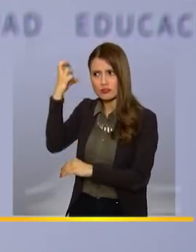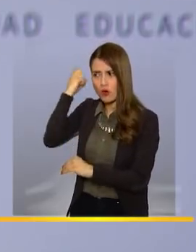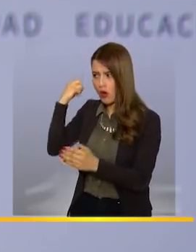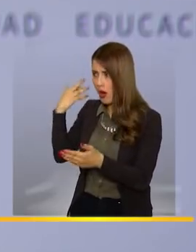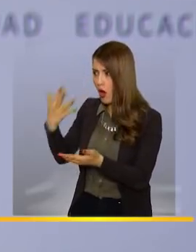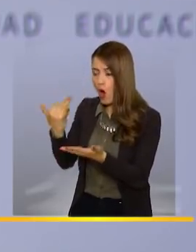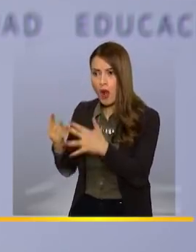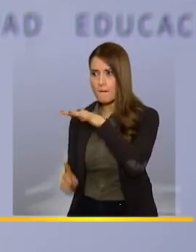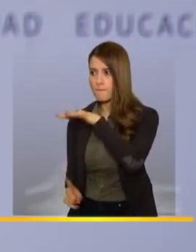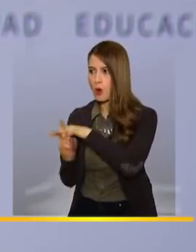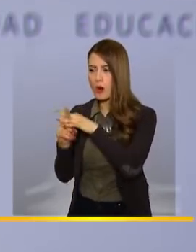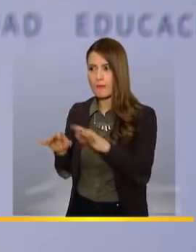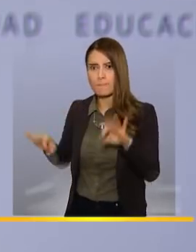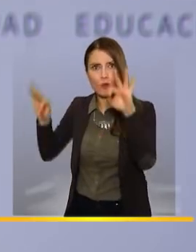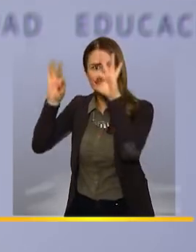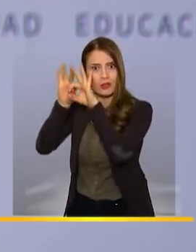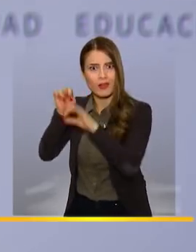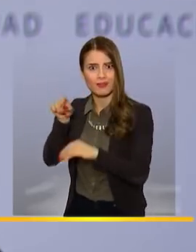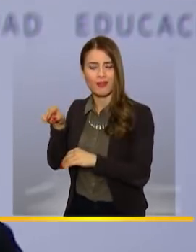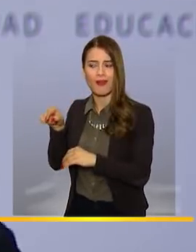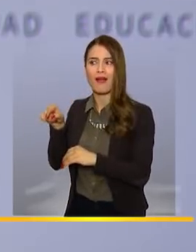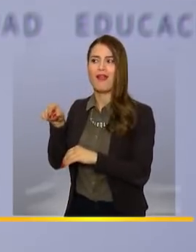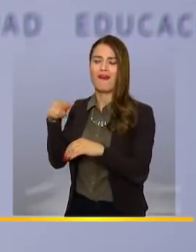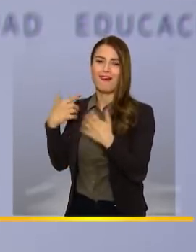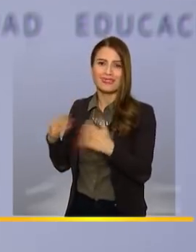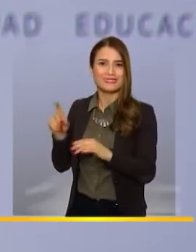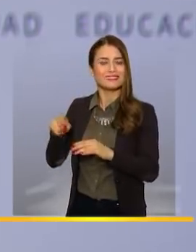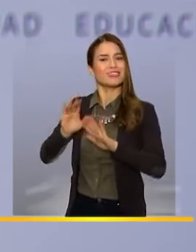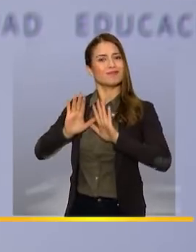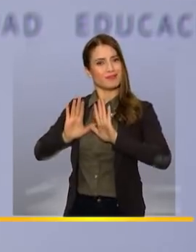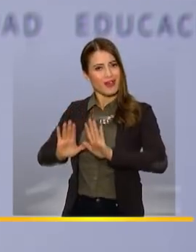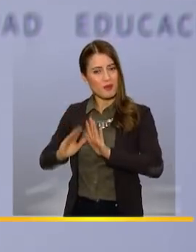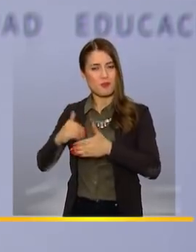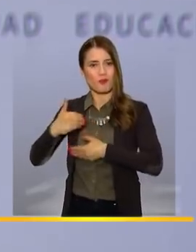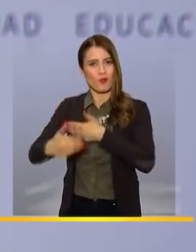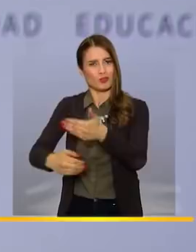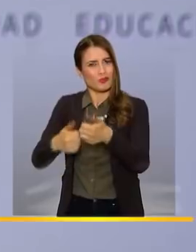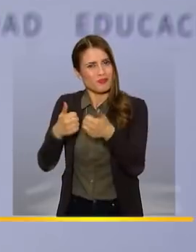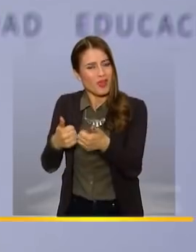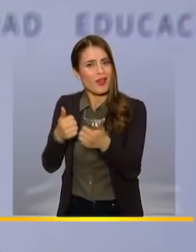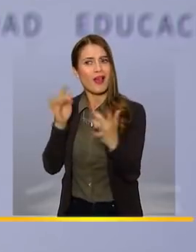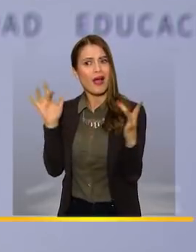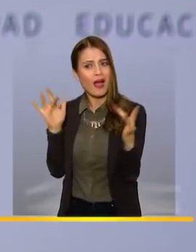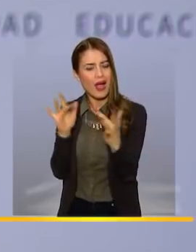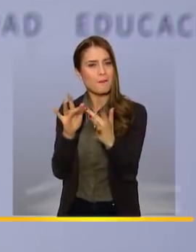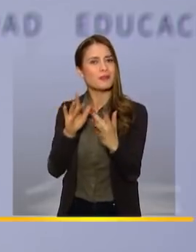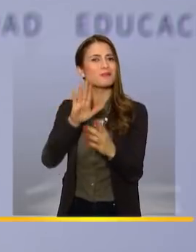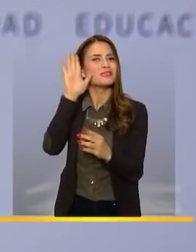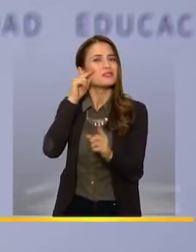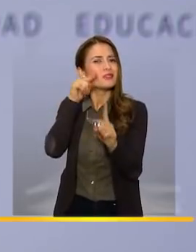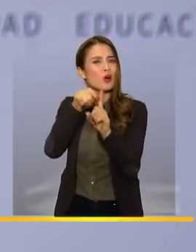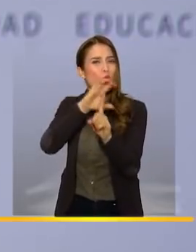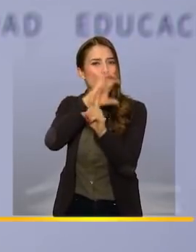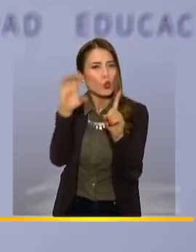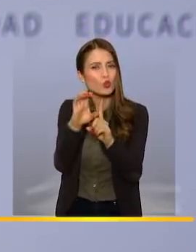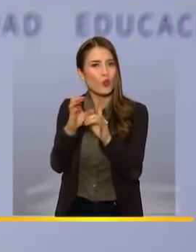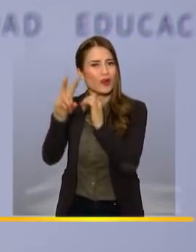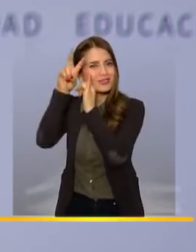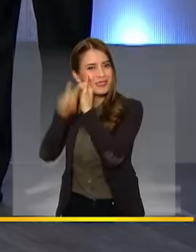Hemos antepuesto los intereses culturales y científicos a cualquier otra